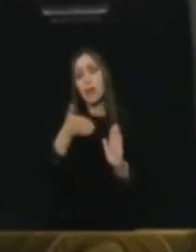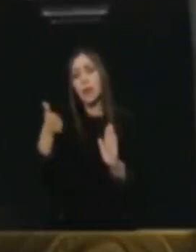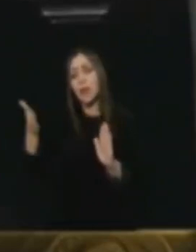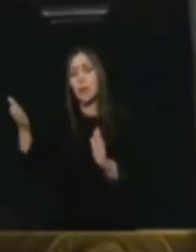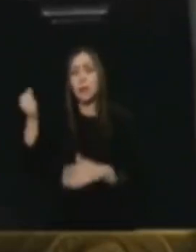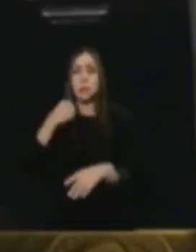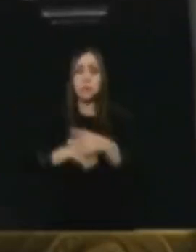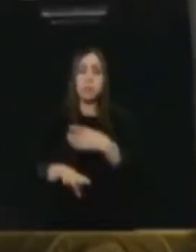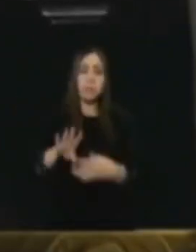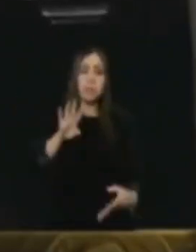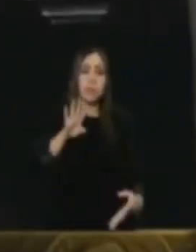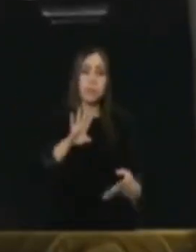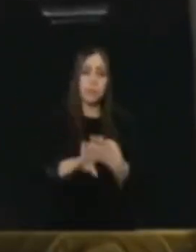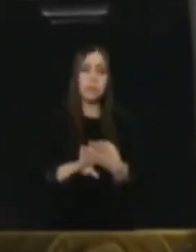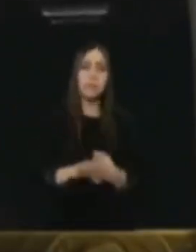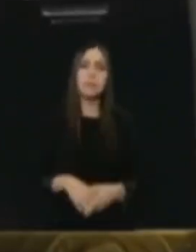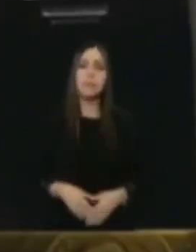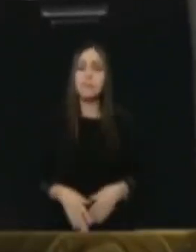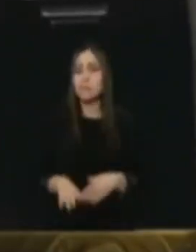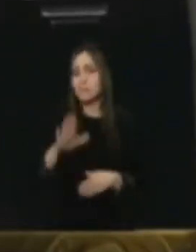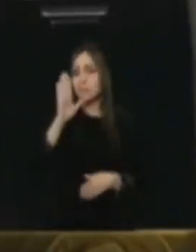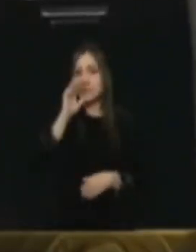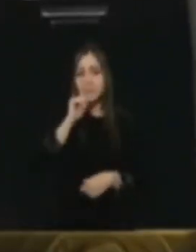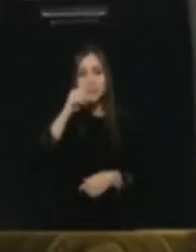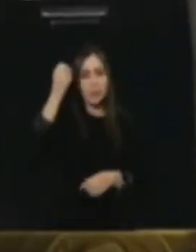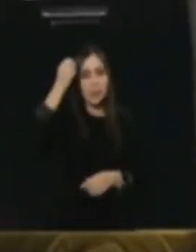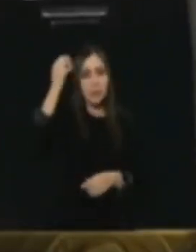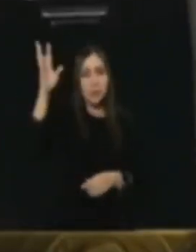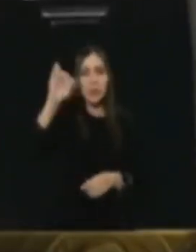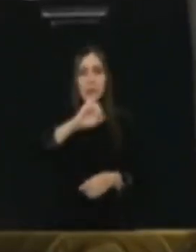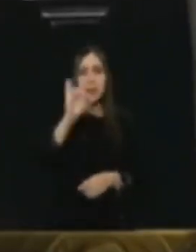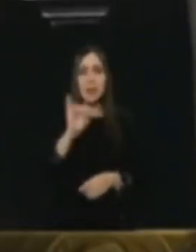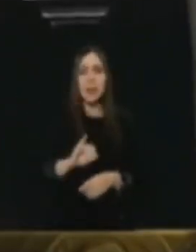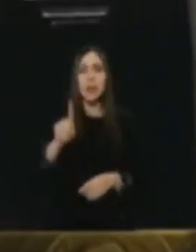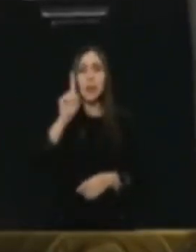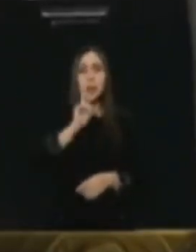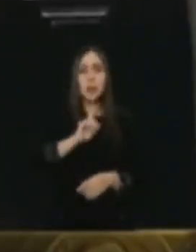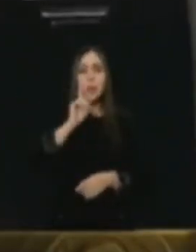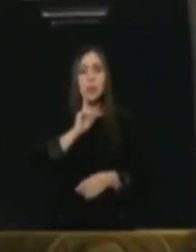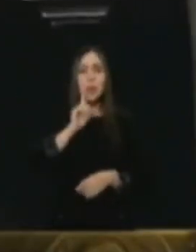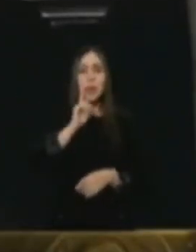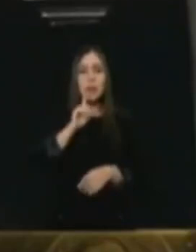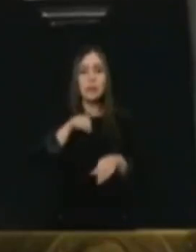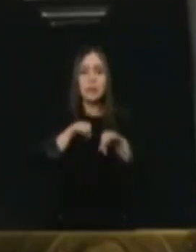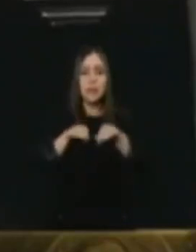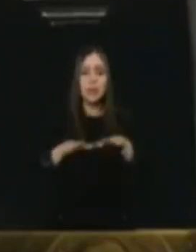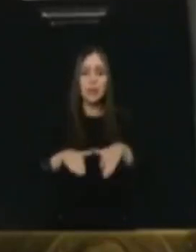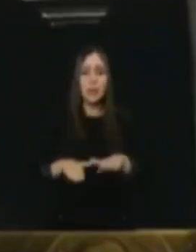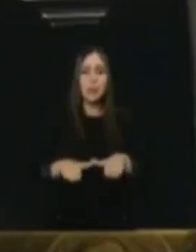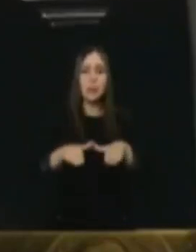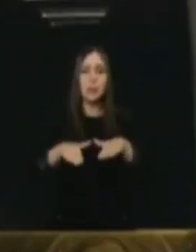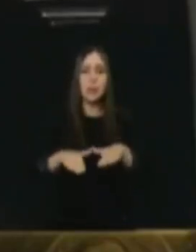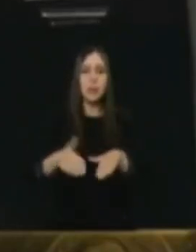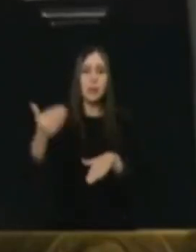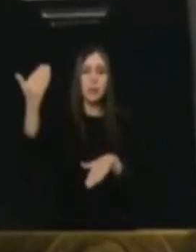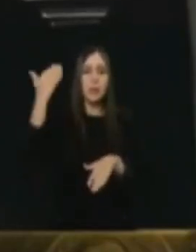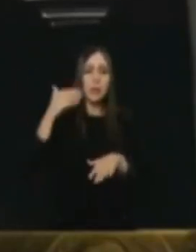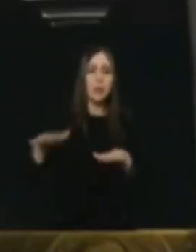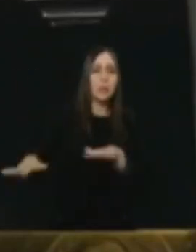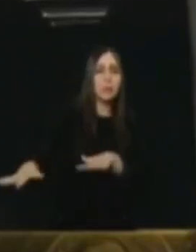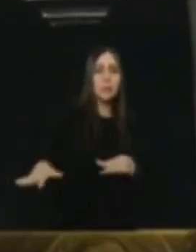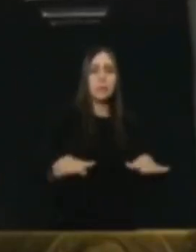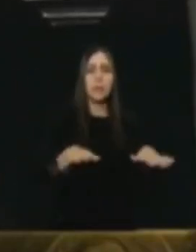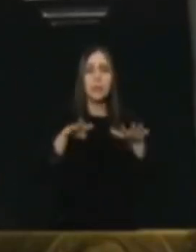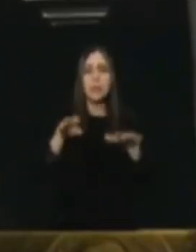encarcelamiento. Imposible olvidar a las costureras del terremoto del 19 de septiembre